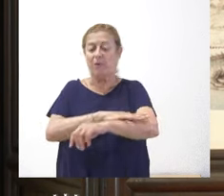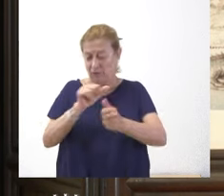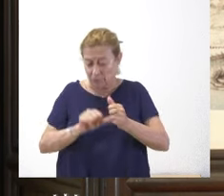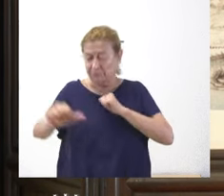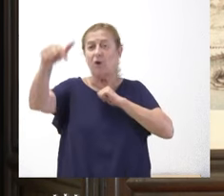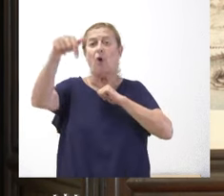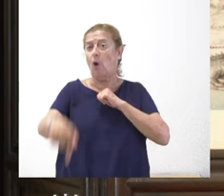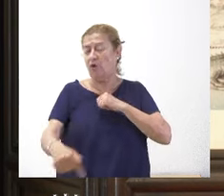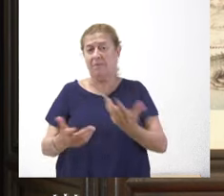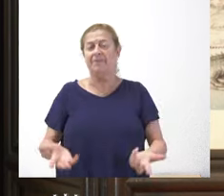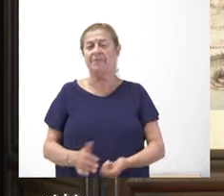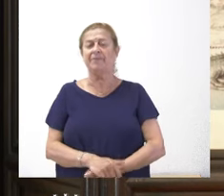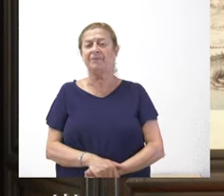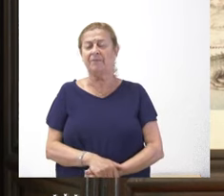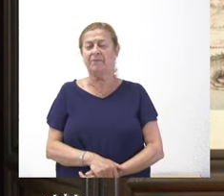de